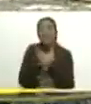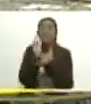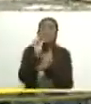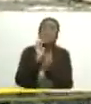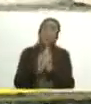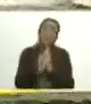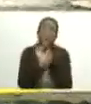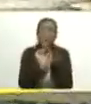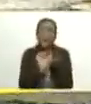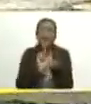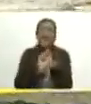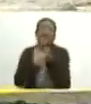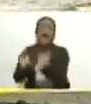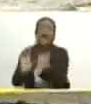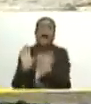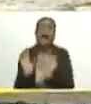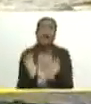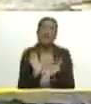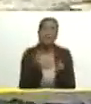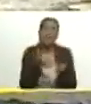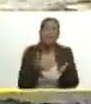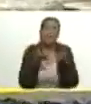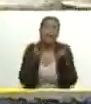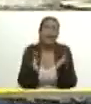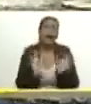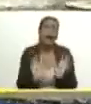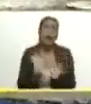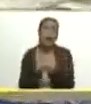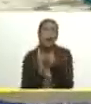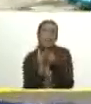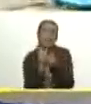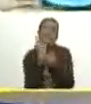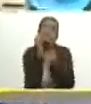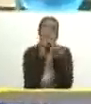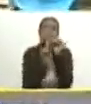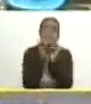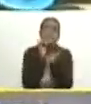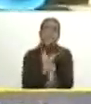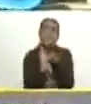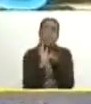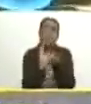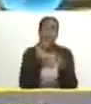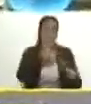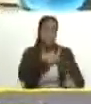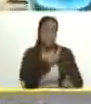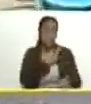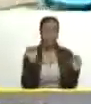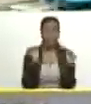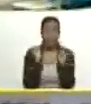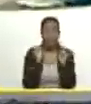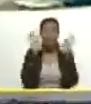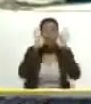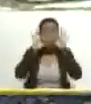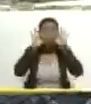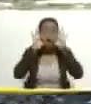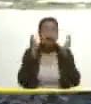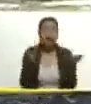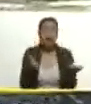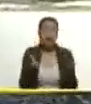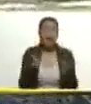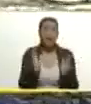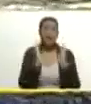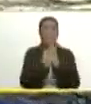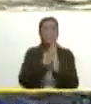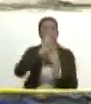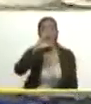de café a uno es que le dieron matica de café, ¿no? Esa matica de café viene de ustedes, ya de sí, los Andes. ¿De qué parte Andes, de los Andes? De Santa